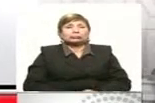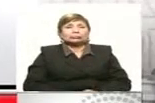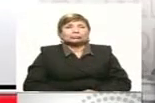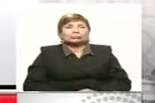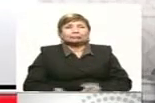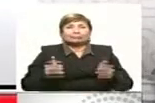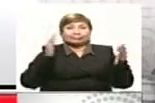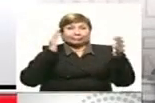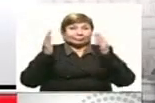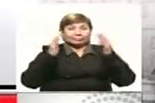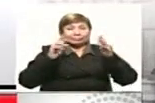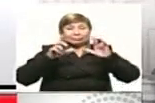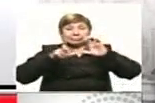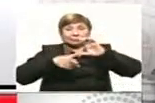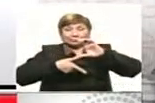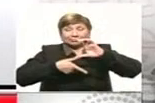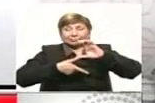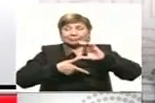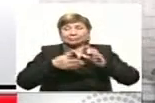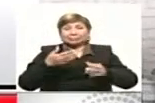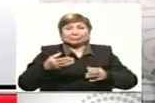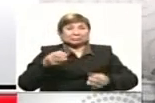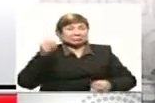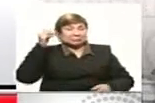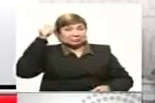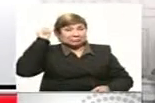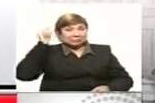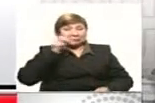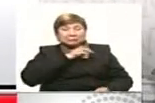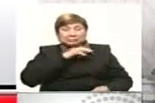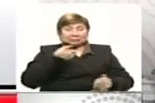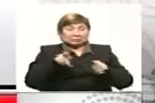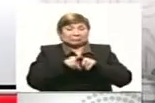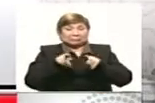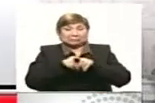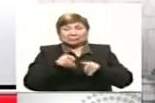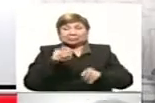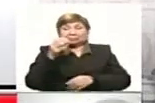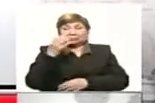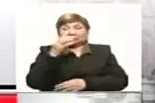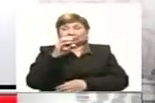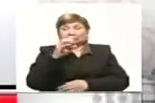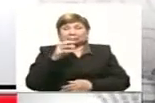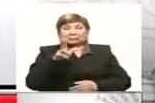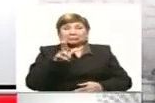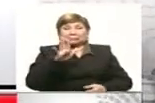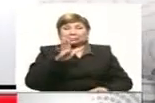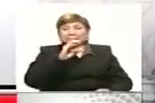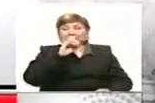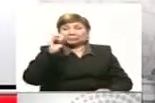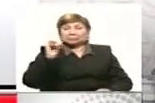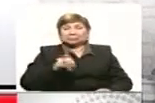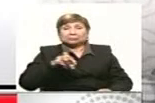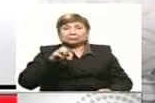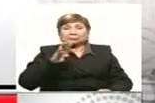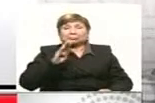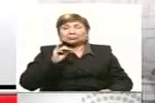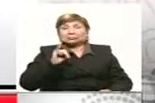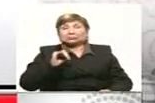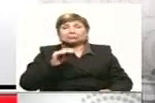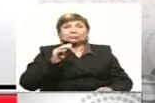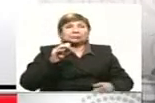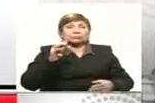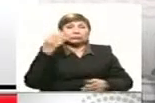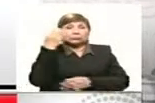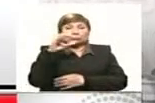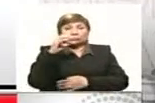Latina, solo Chile tiene un nivel de deuda sobre PBI similar al nuestro. Nosotros tenemos 35% del PBI, Colombia tiene